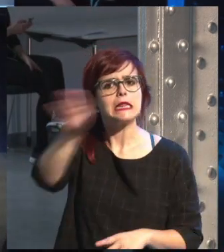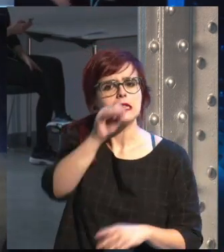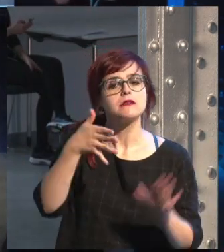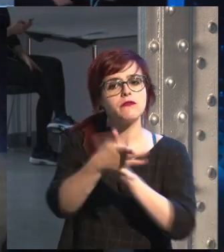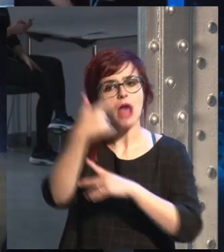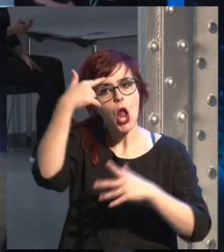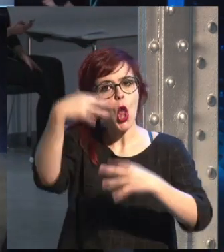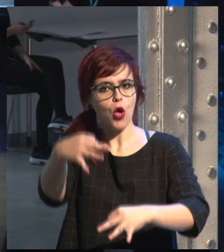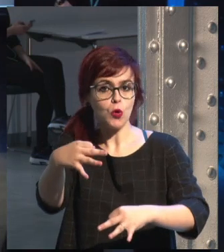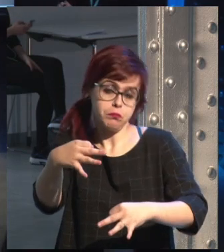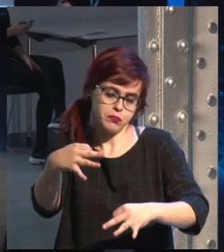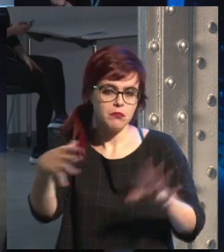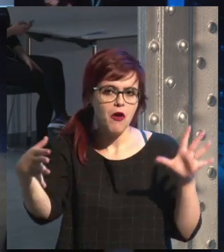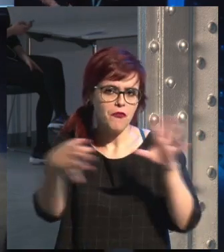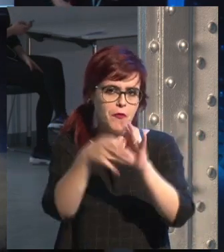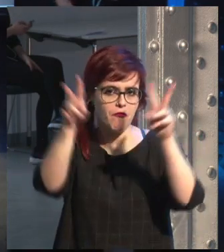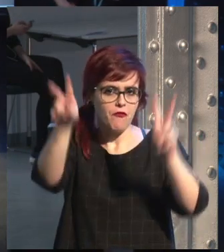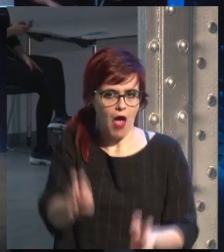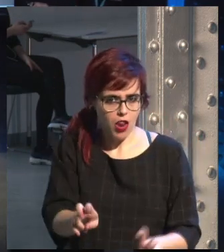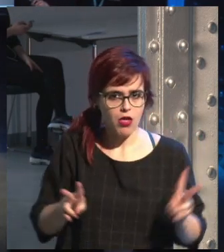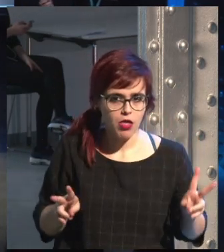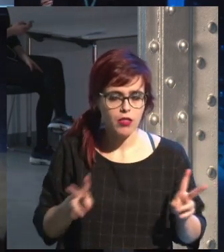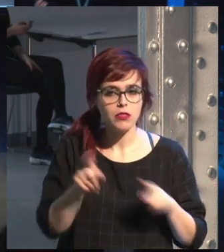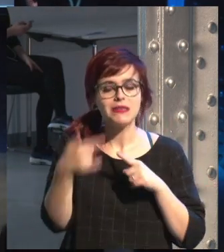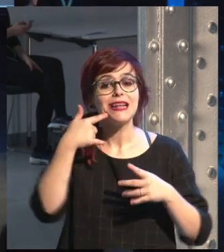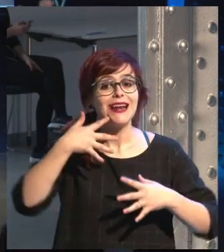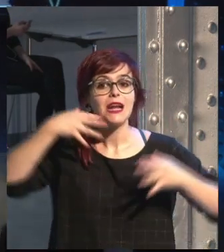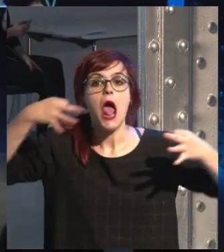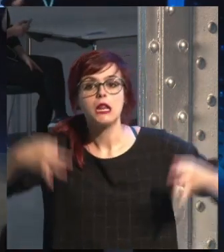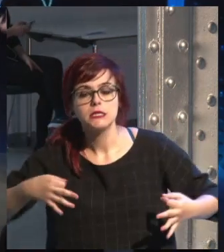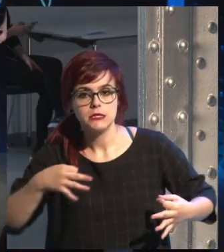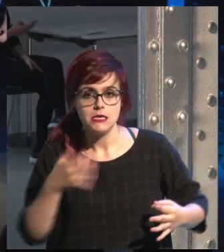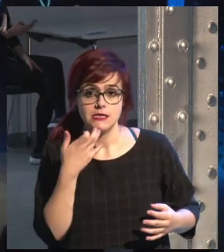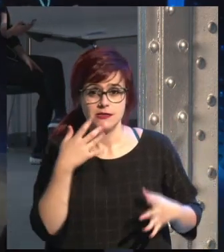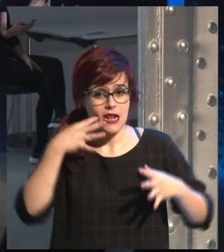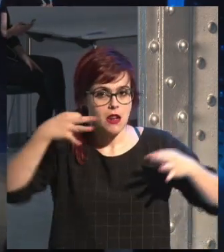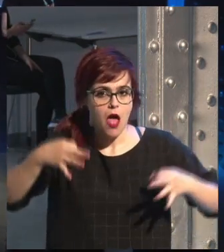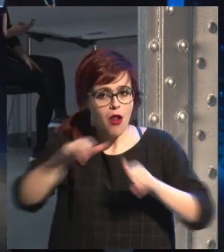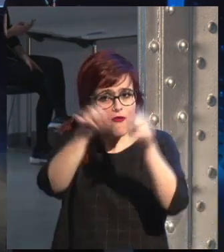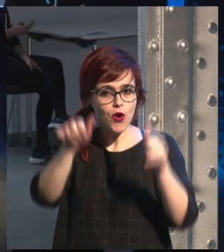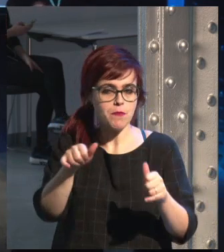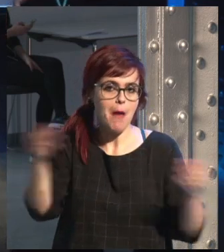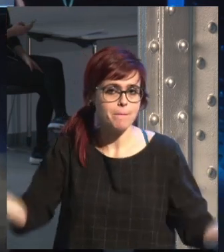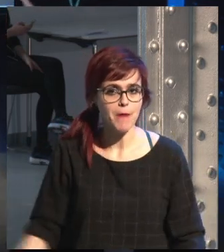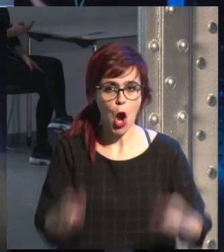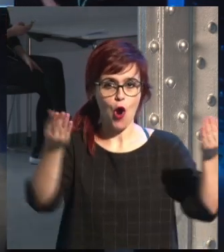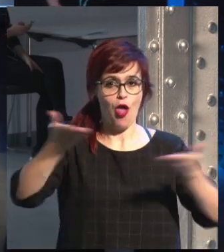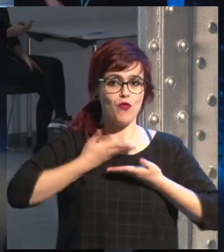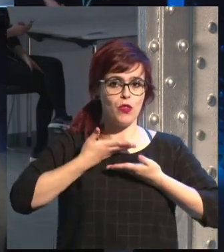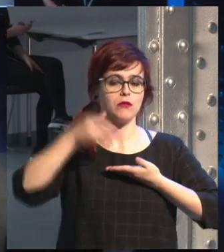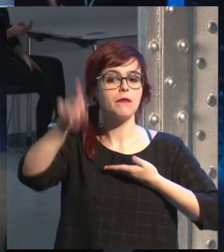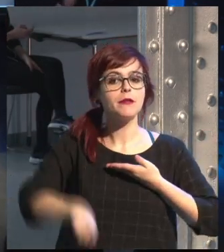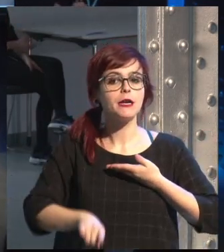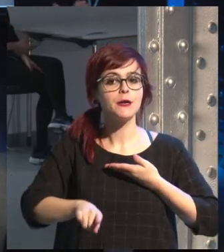si crea un mundo coherente, ayuda a creerse. Luego, que sea realista, lógicamente, cuanto más realista sea ese mundo, más me lo voy a creer. Del mismo modo, no